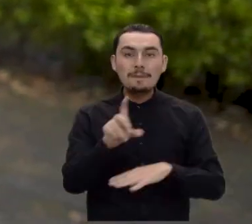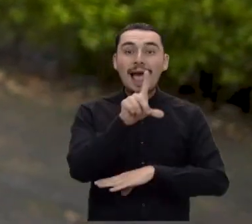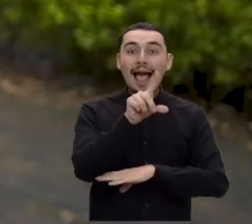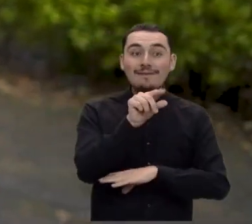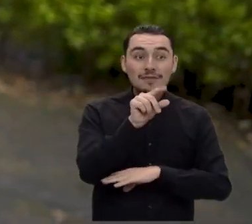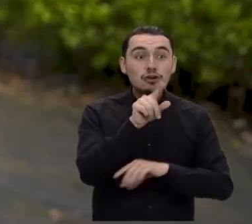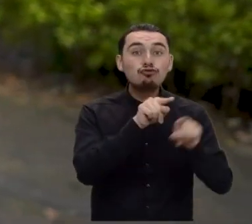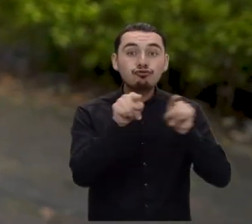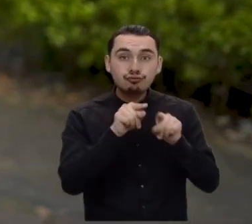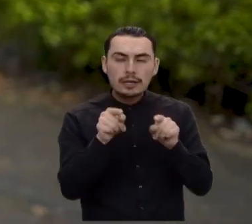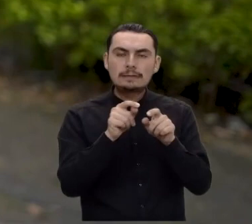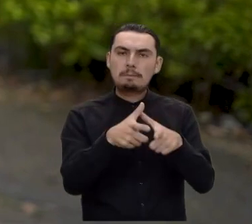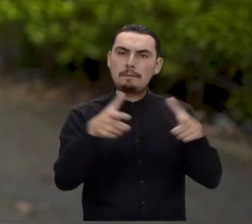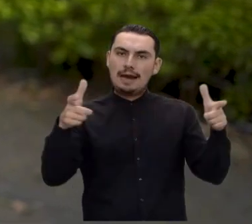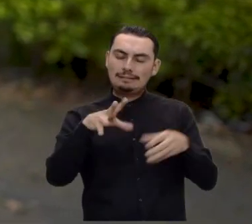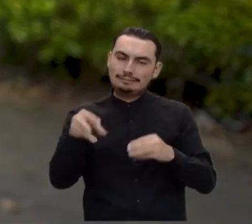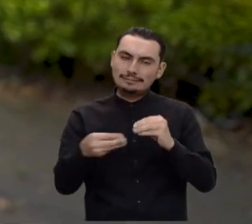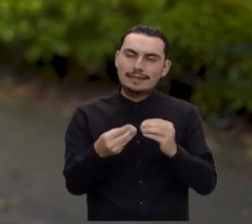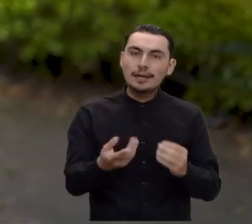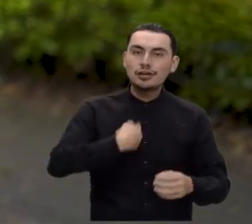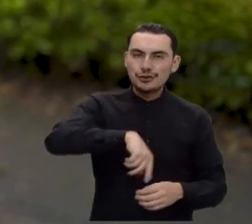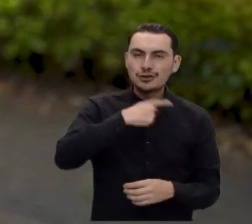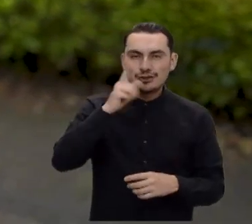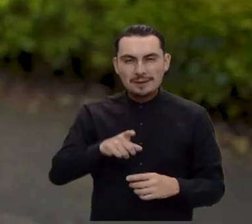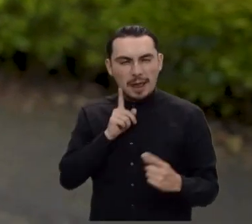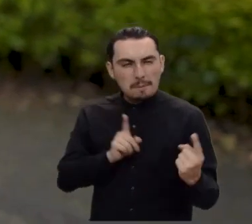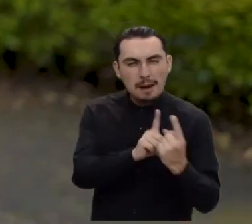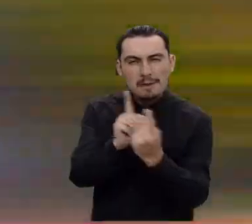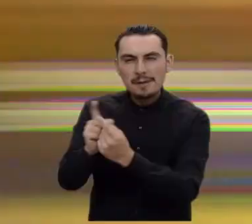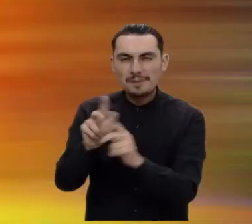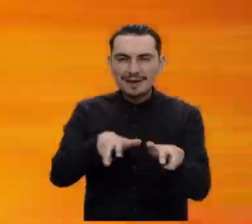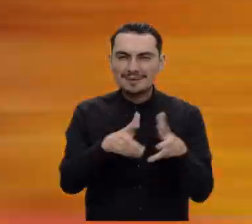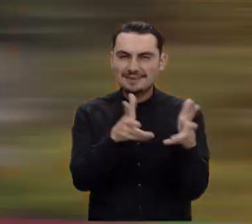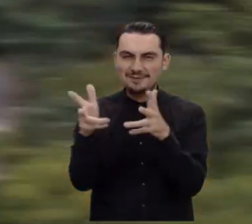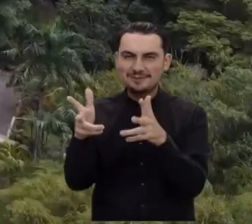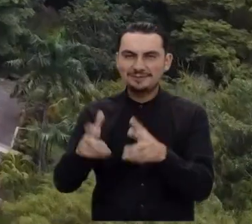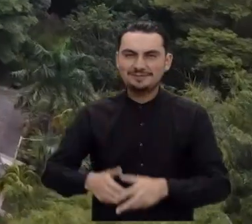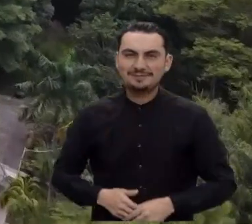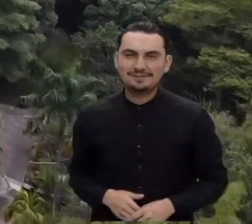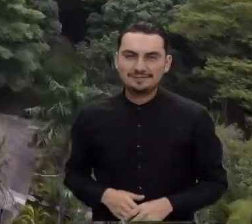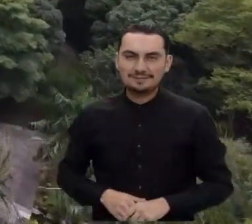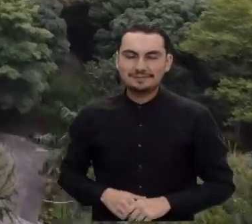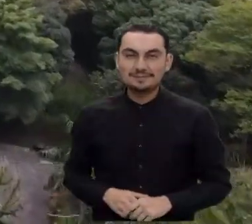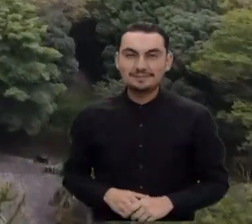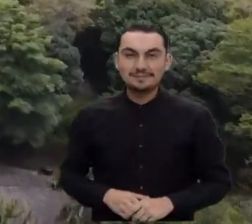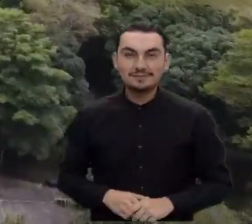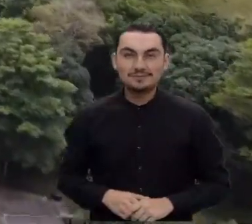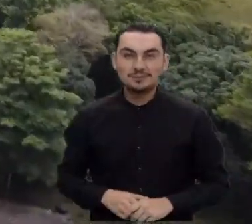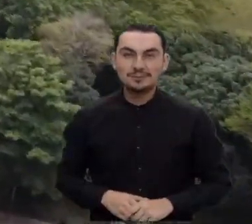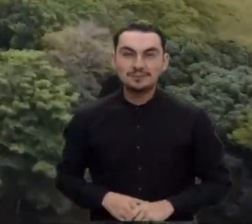de extensión agropecuaria porque el ICA está más cerca del campo.